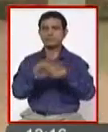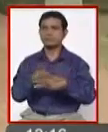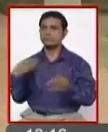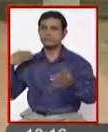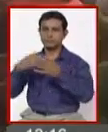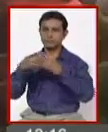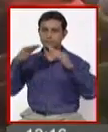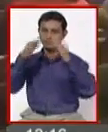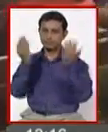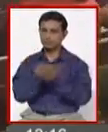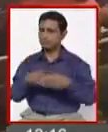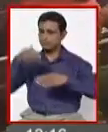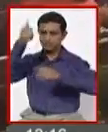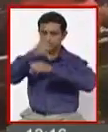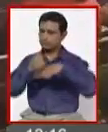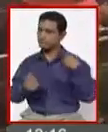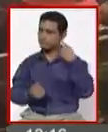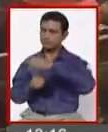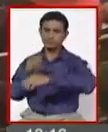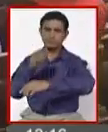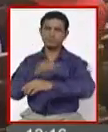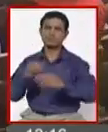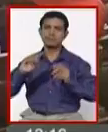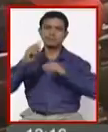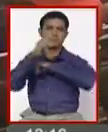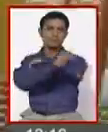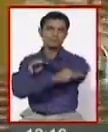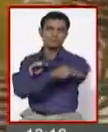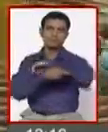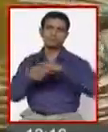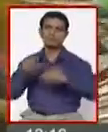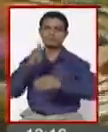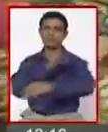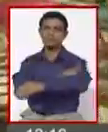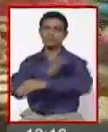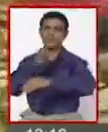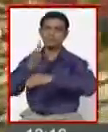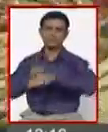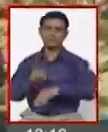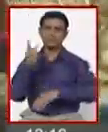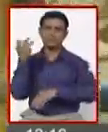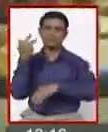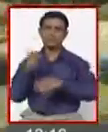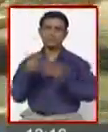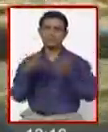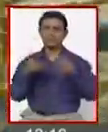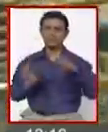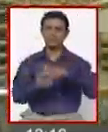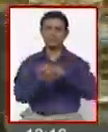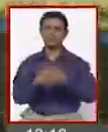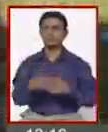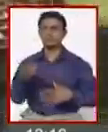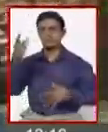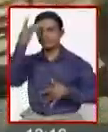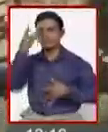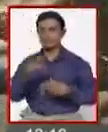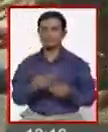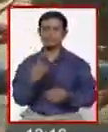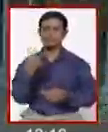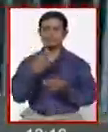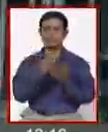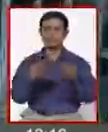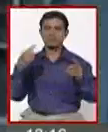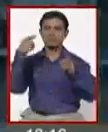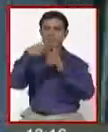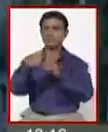educativa Arcoíris, ubicada en la doble vía La Guardia, kilómetro 13, donde se registró un brote de la enfermedad, dando dos nuevos casos